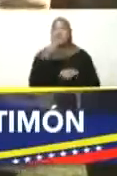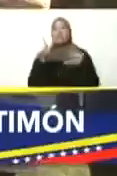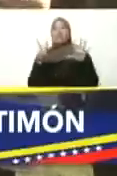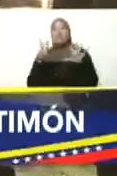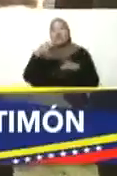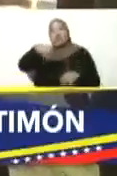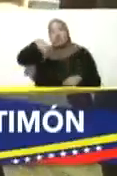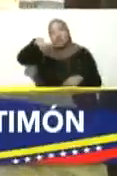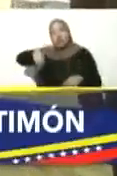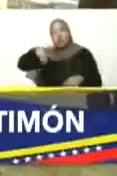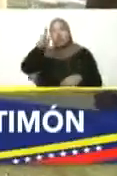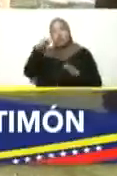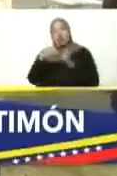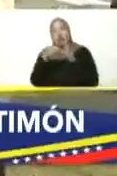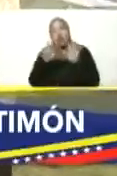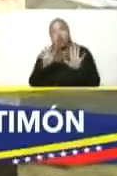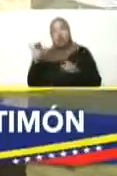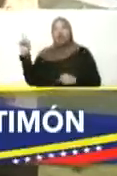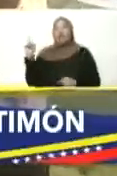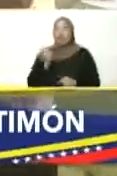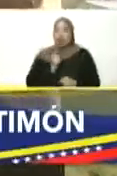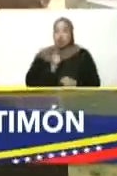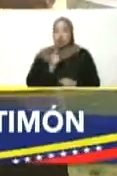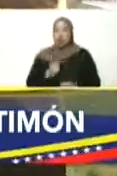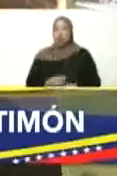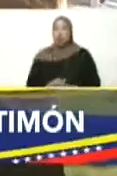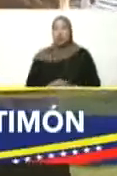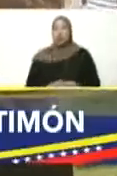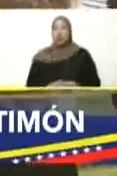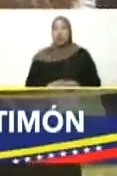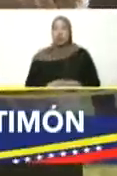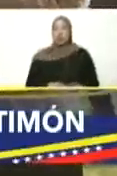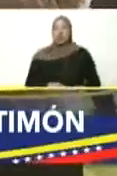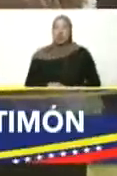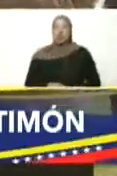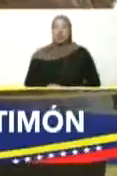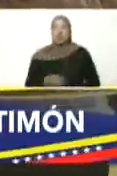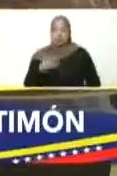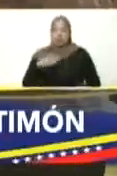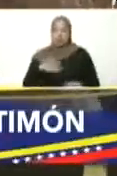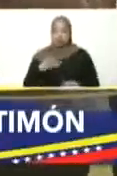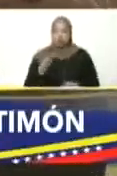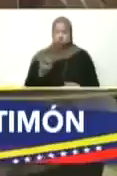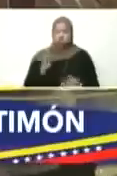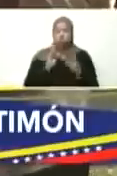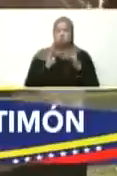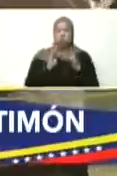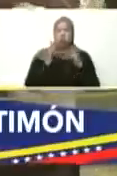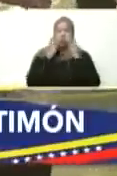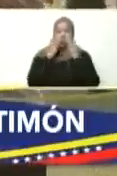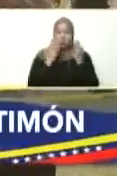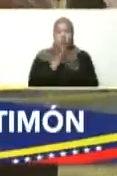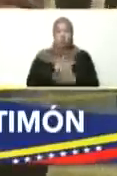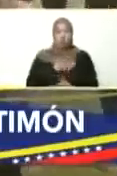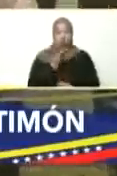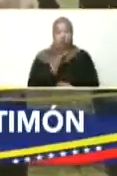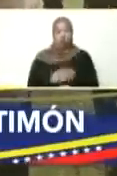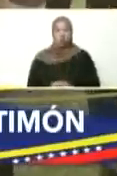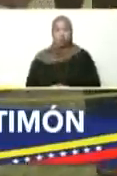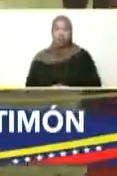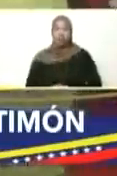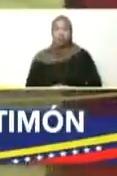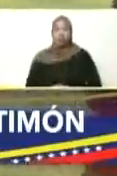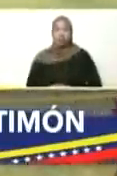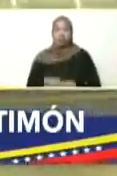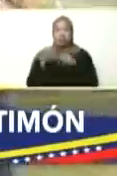del año 2009. 29 de noviembre, en este ar. ¿Me puedo acercar? Claro que sí, pase bueno, por aquí. Acompáñame, pues, vamos a